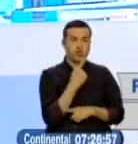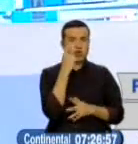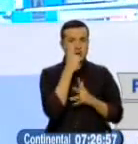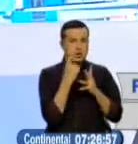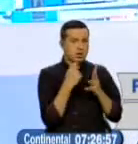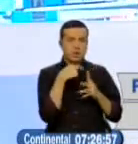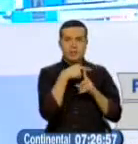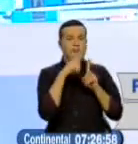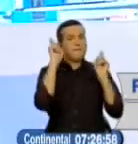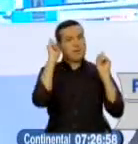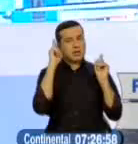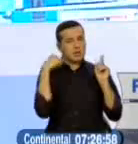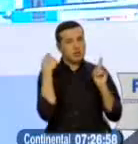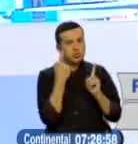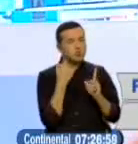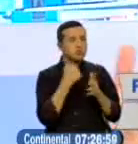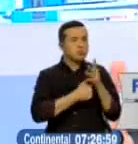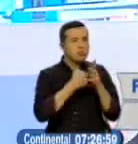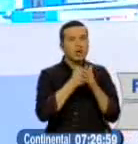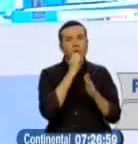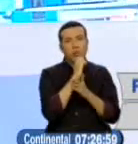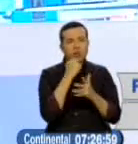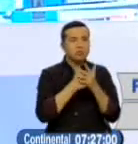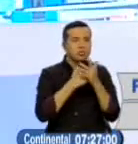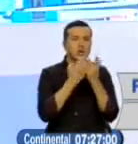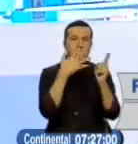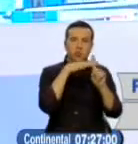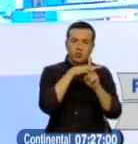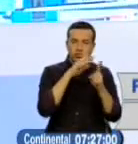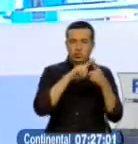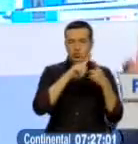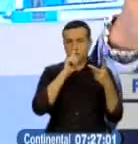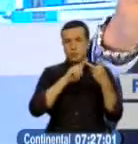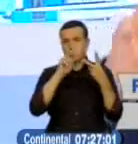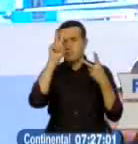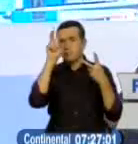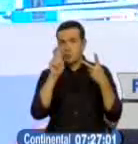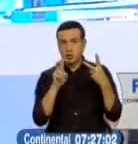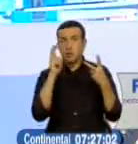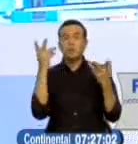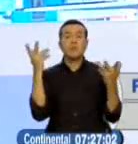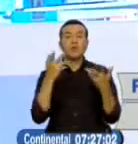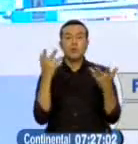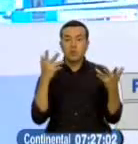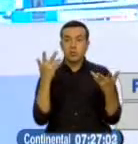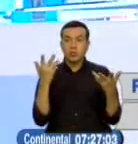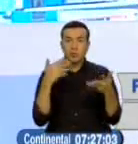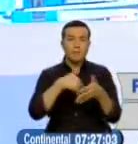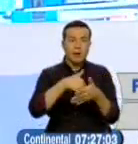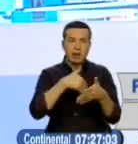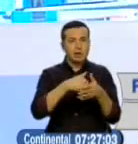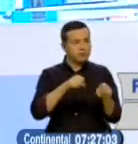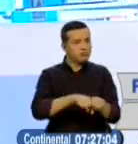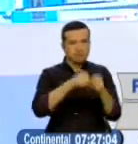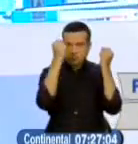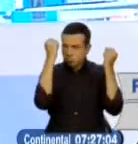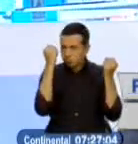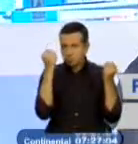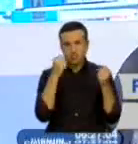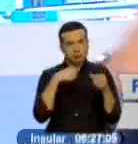de retos. Los retos son la inclusión, la destrucción de barreras